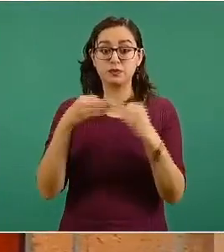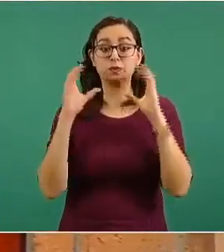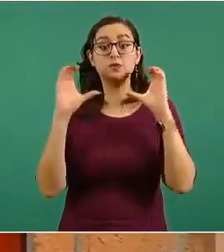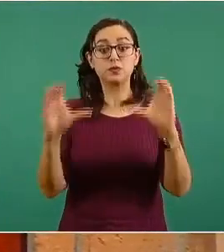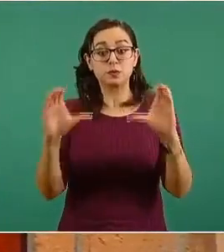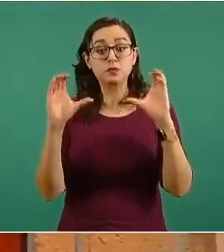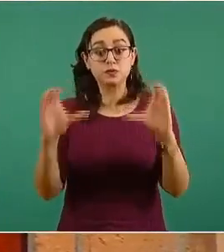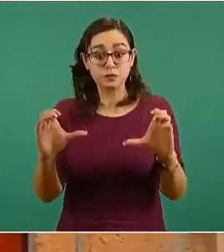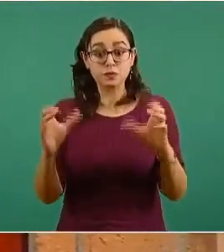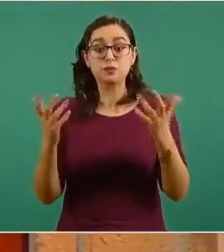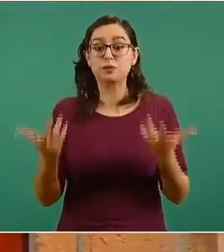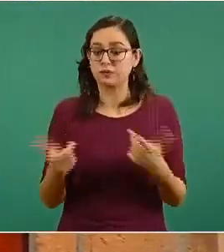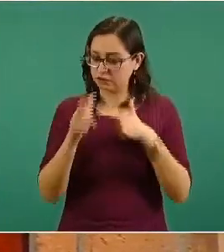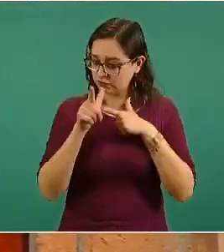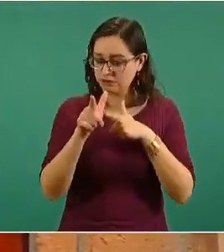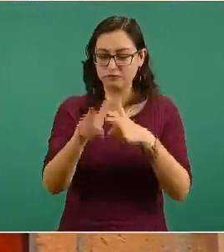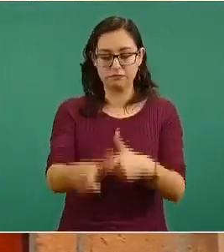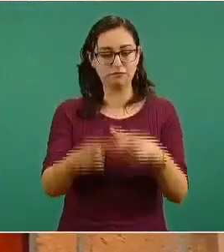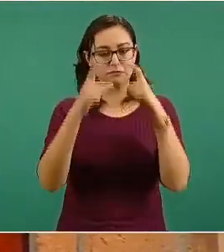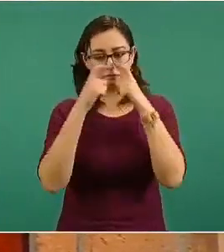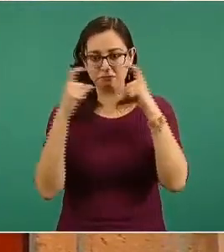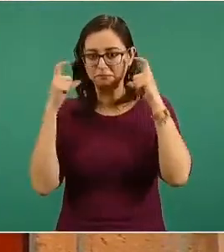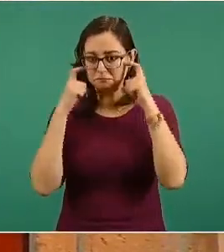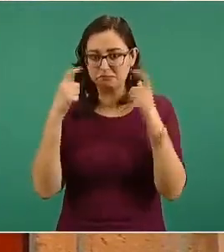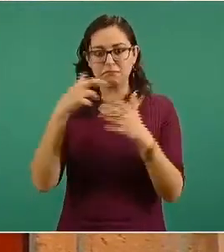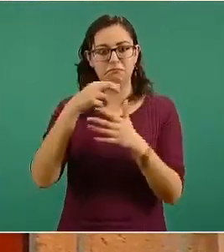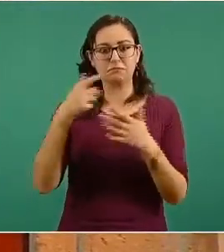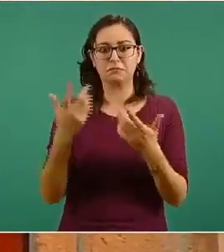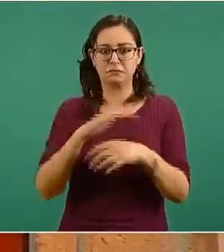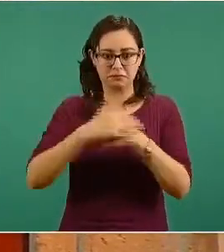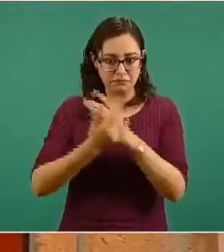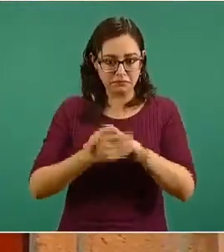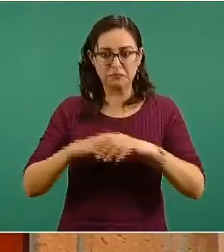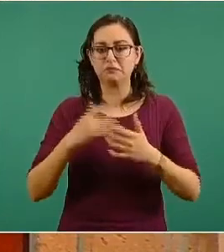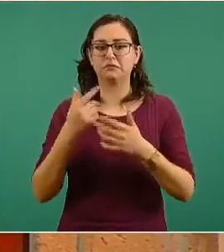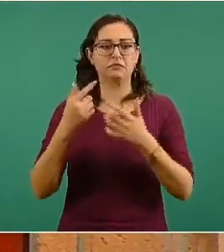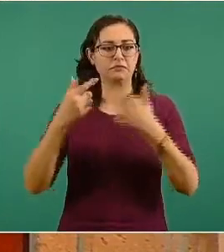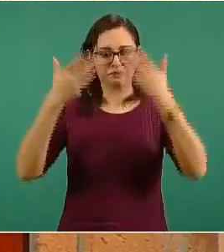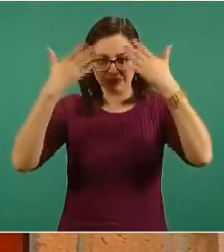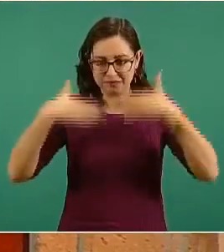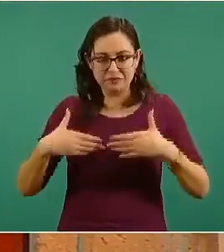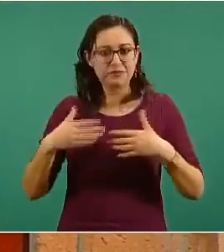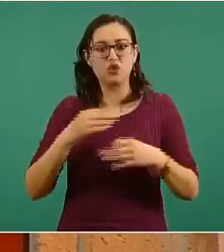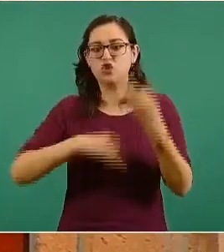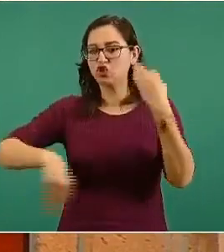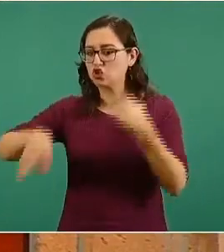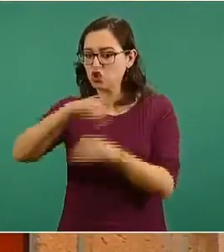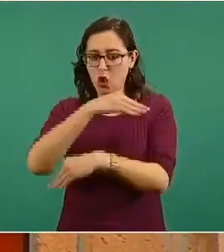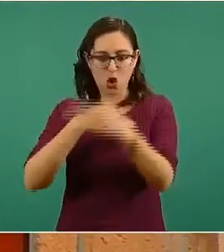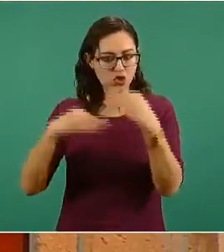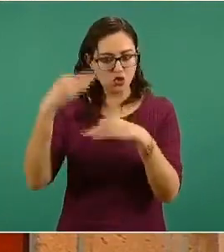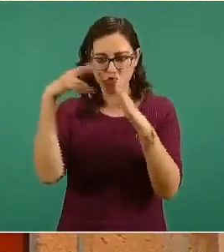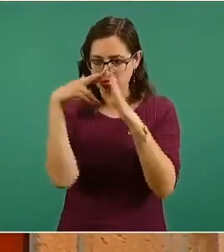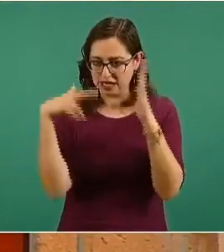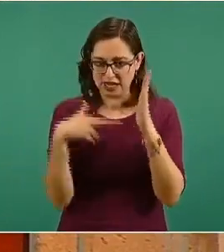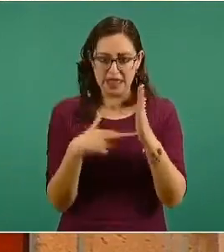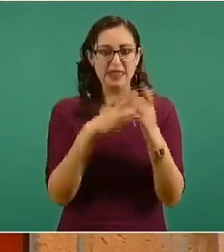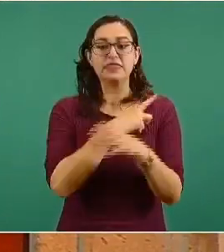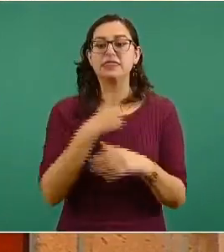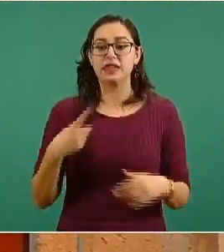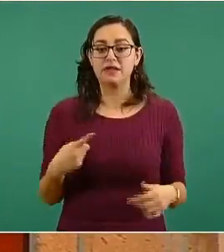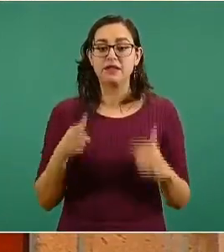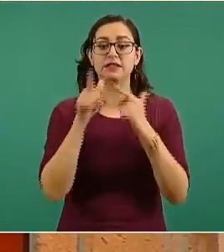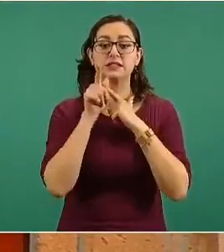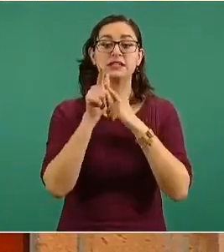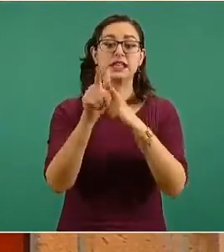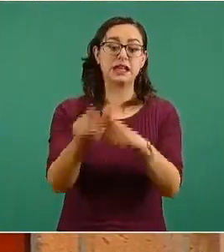el uso de las medidas de protección personal, en especial en el campo clínico, y sobre todo el personal que realiza